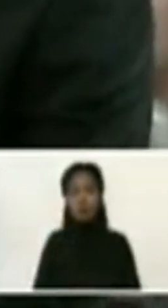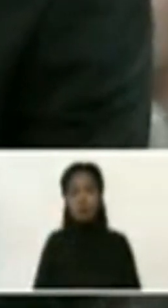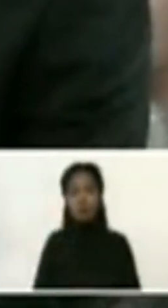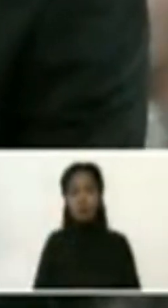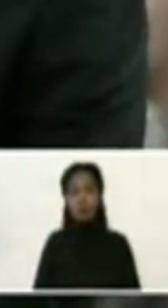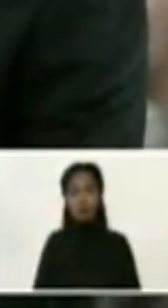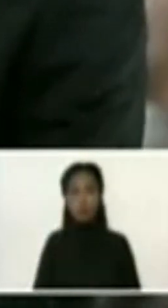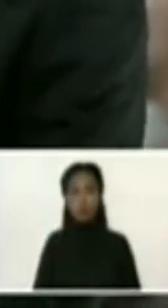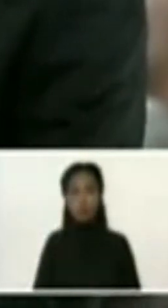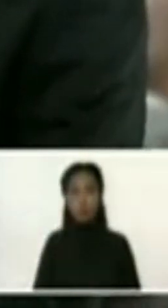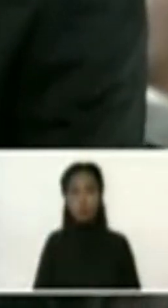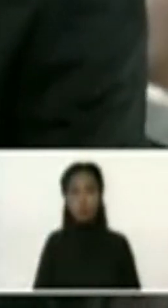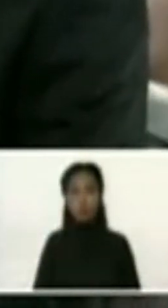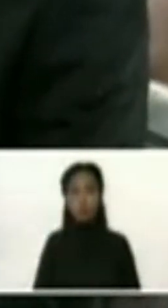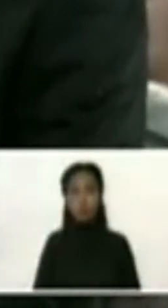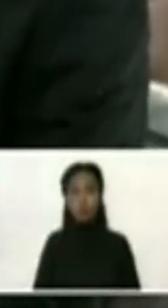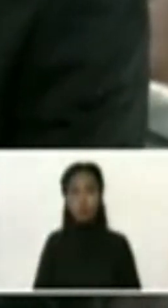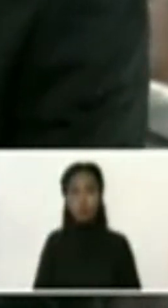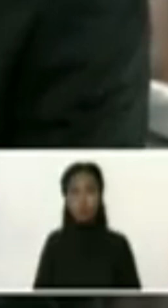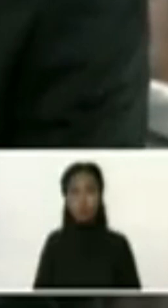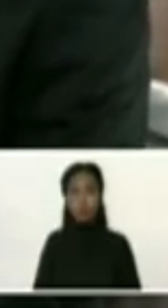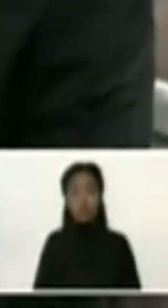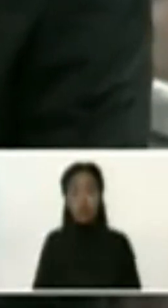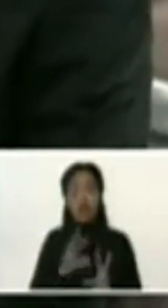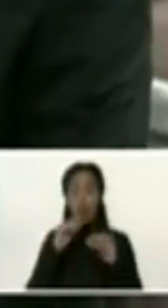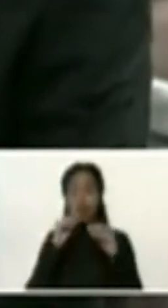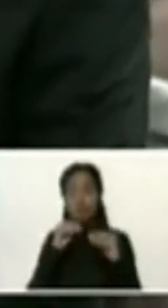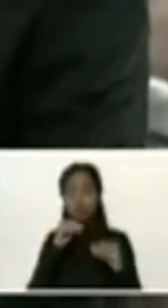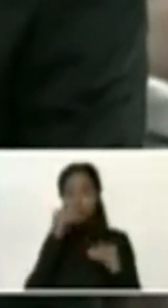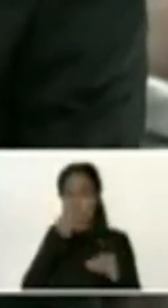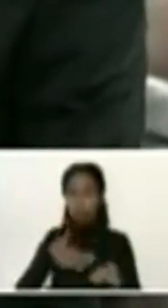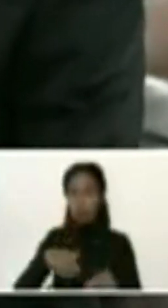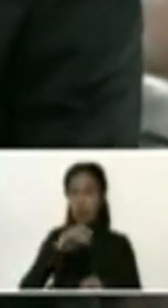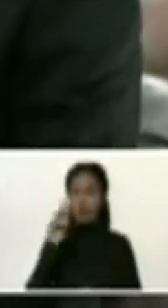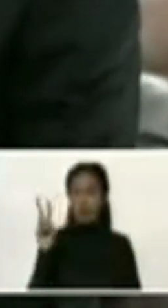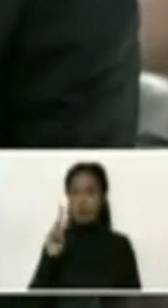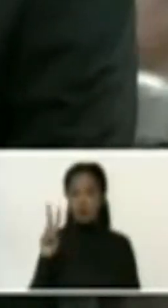peuples vénézuéliens. Para hablar con el pueblo venezolano.